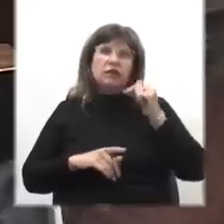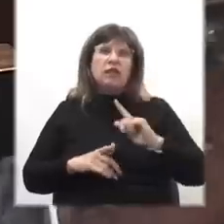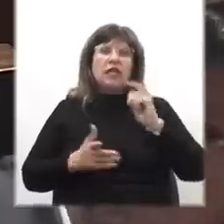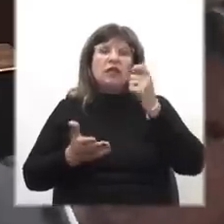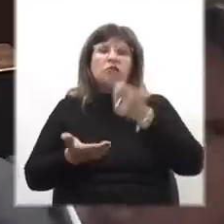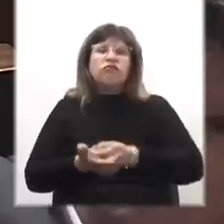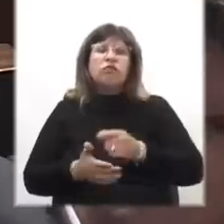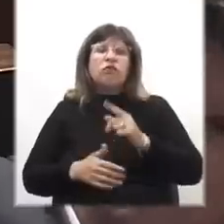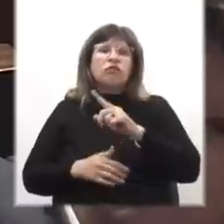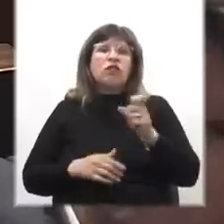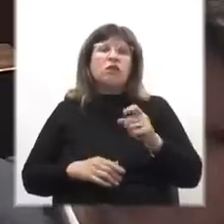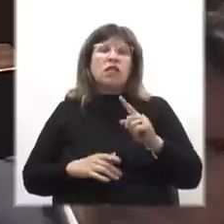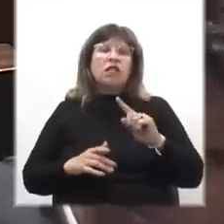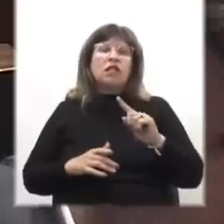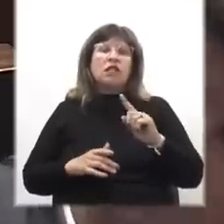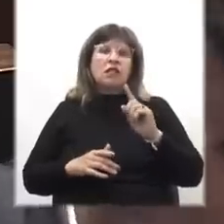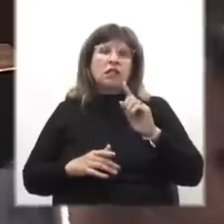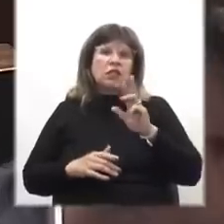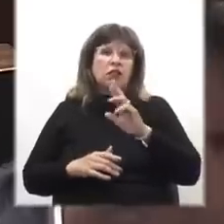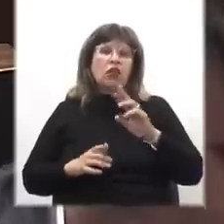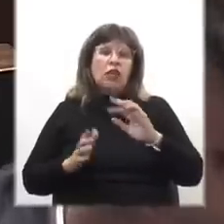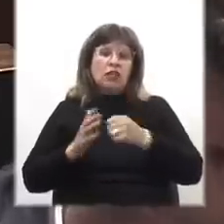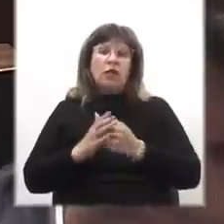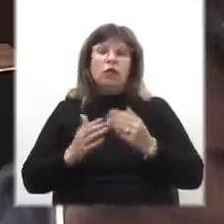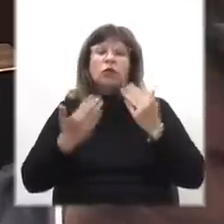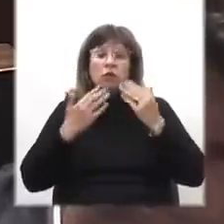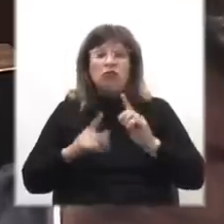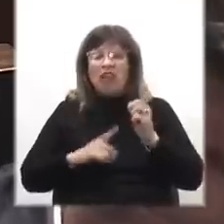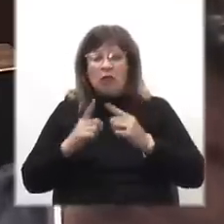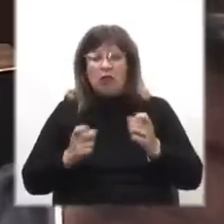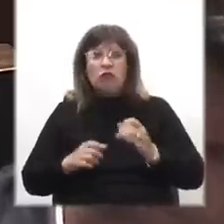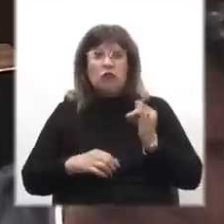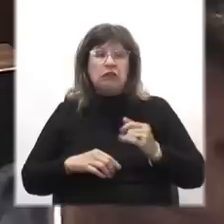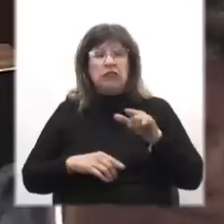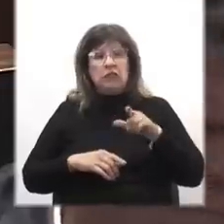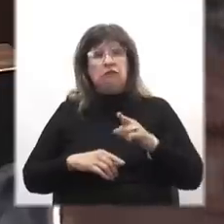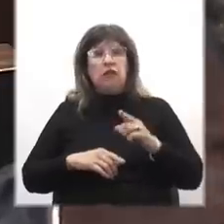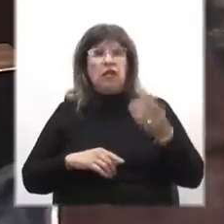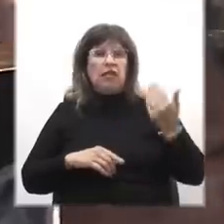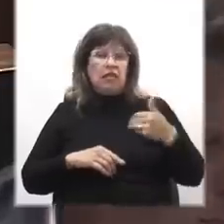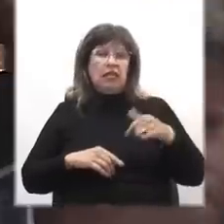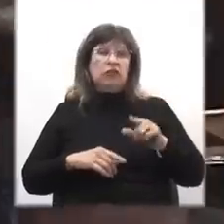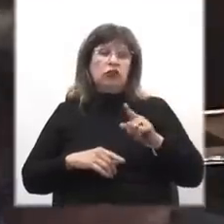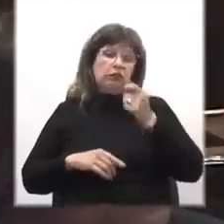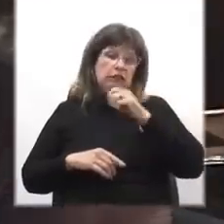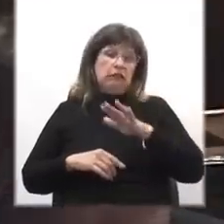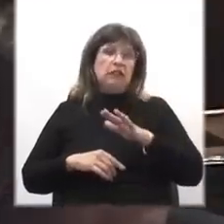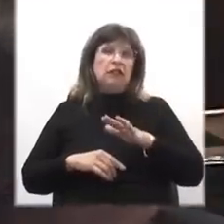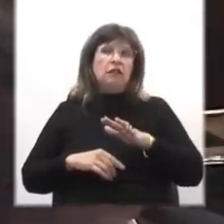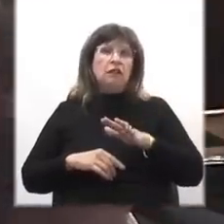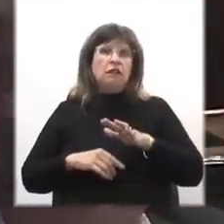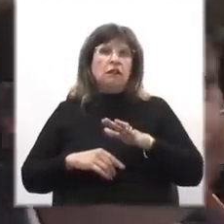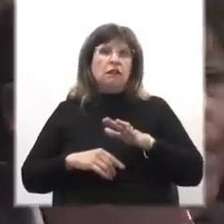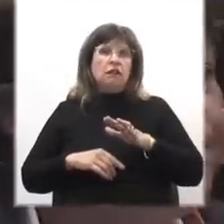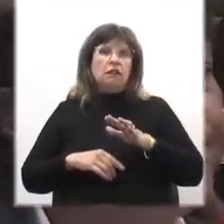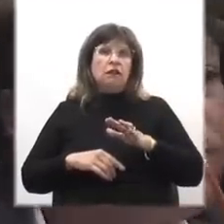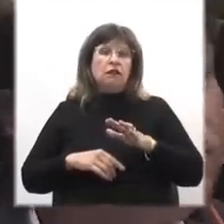¿te preguntan algo? Y el otro dice, sí, claro que te preguntan. Era argentino el de la historia. Dice, entonces no voy